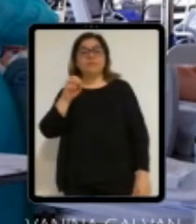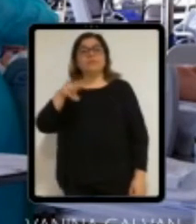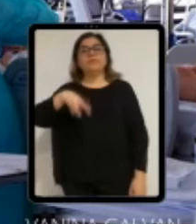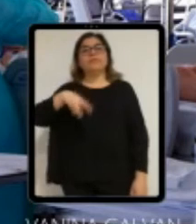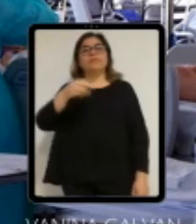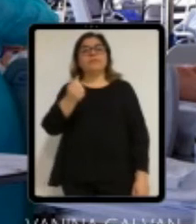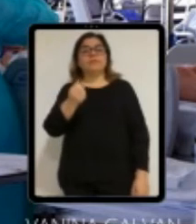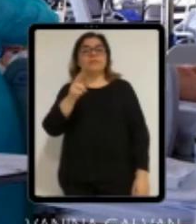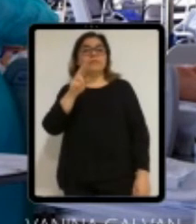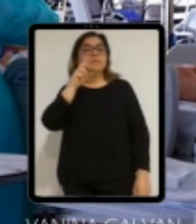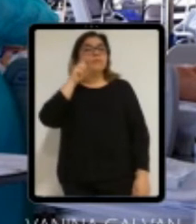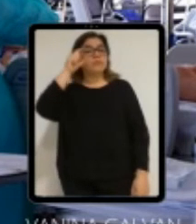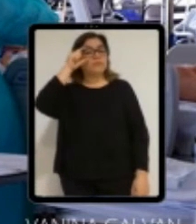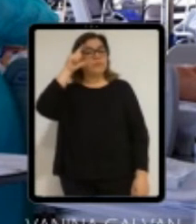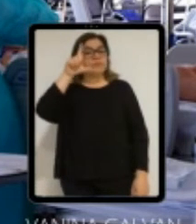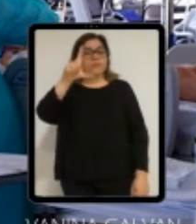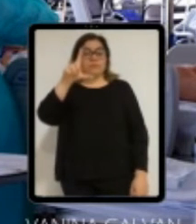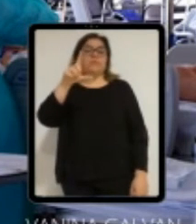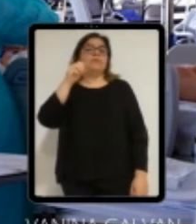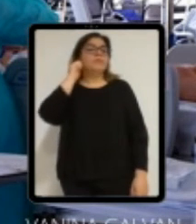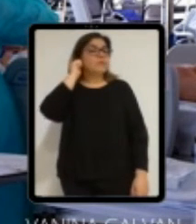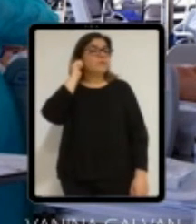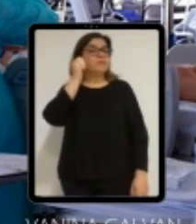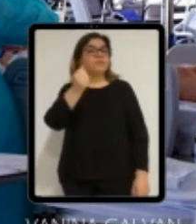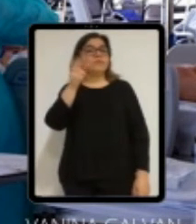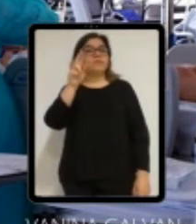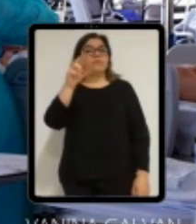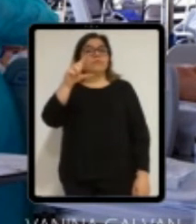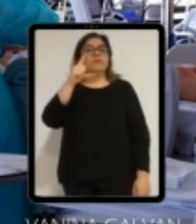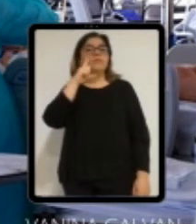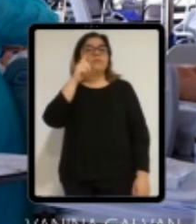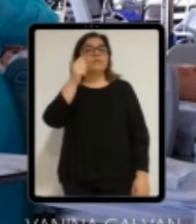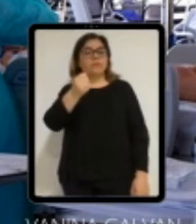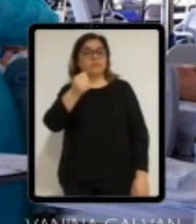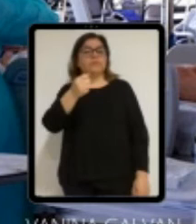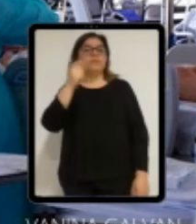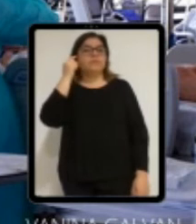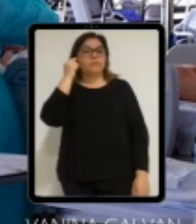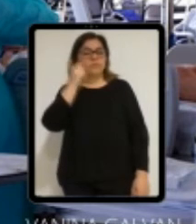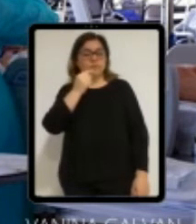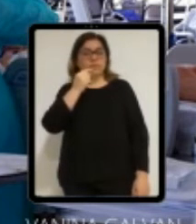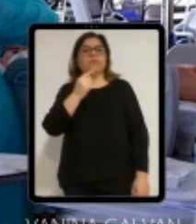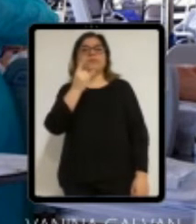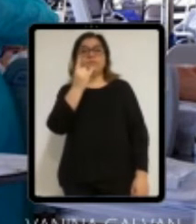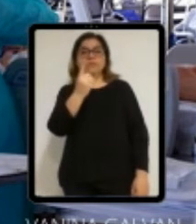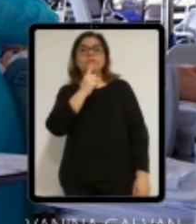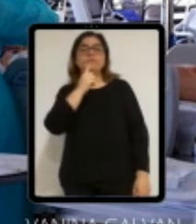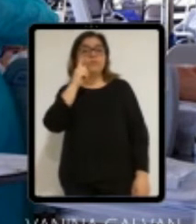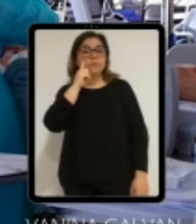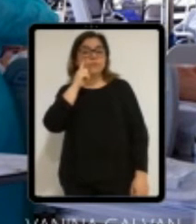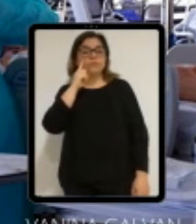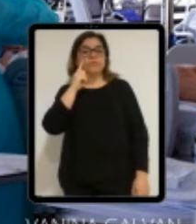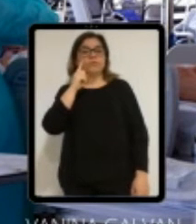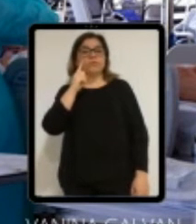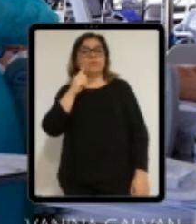Soy Mariel García, intensivista de Comodoro Rivadavia. Somos pocos los que elegimos esta especialidad. El 50% de las